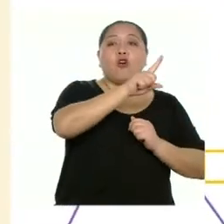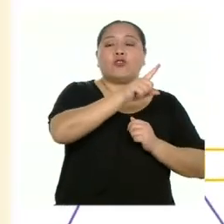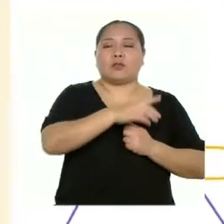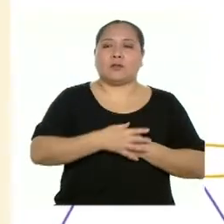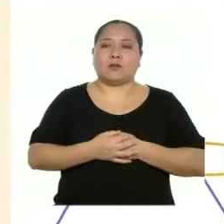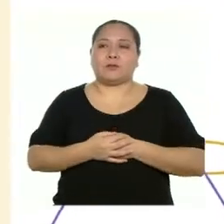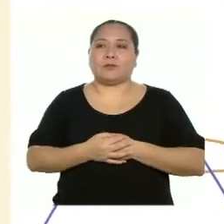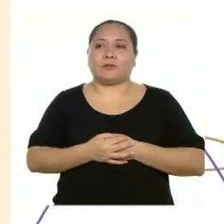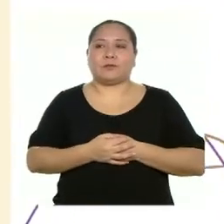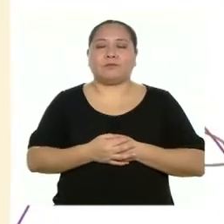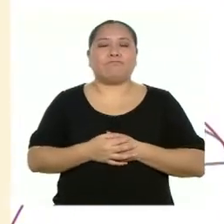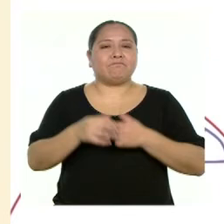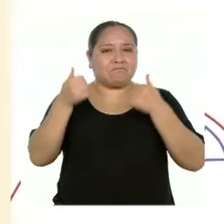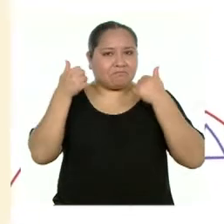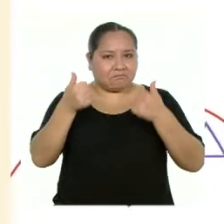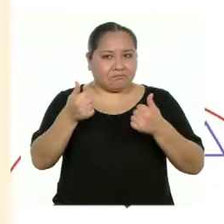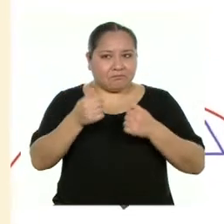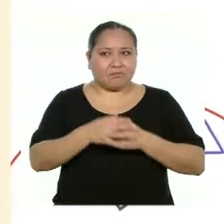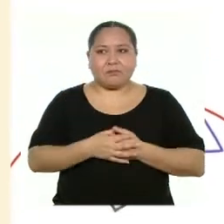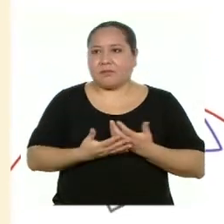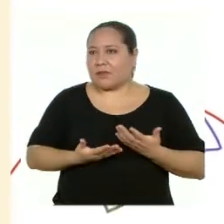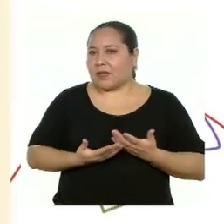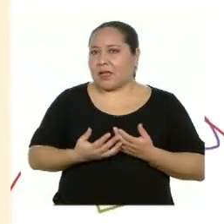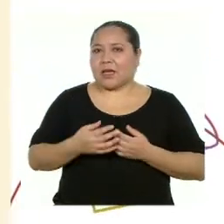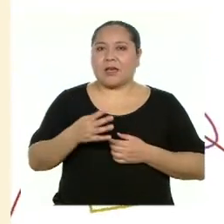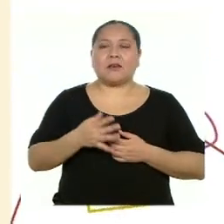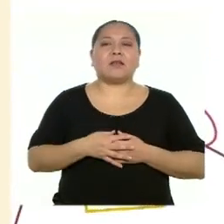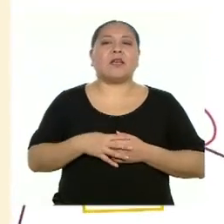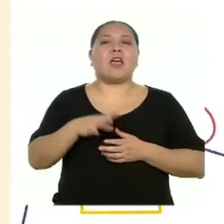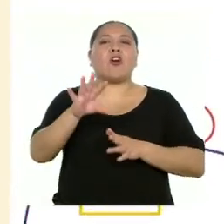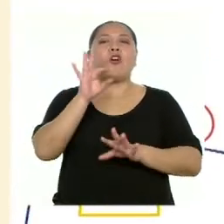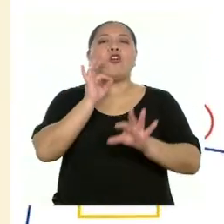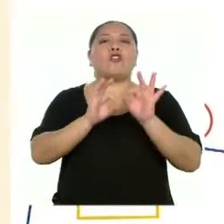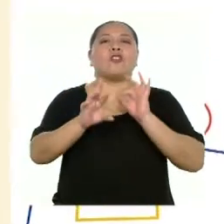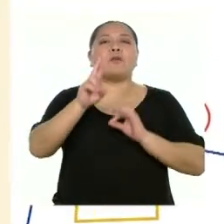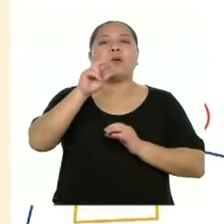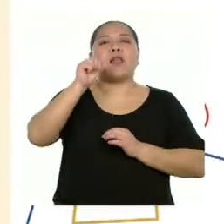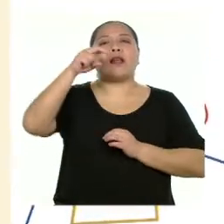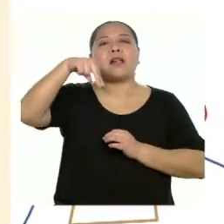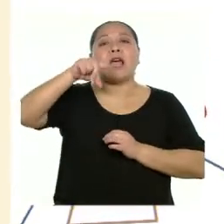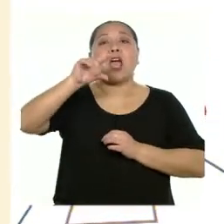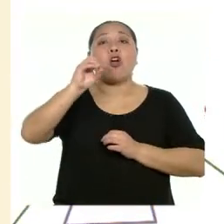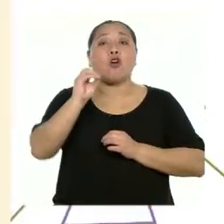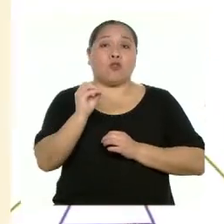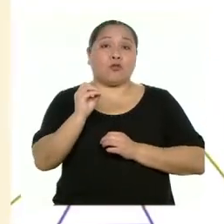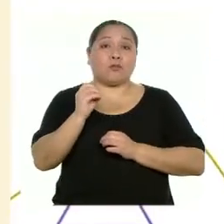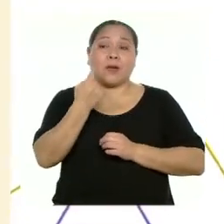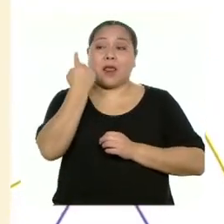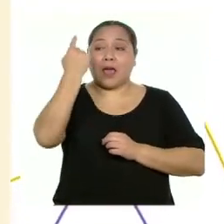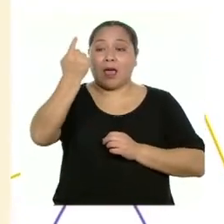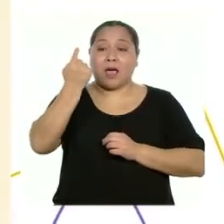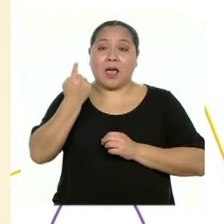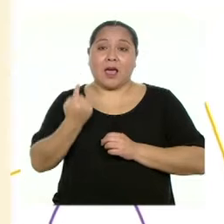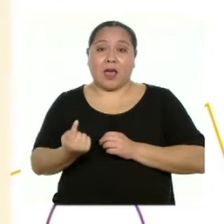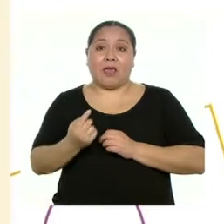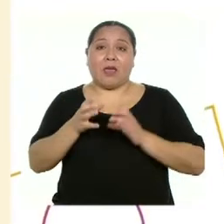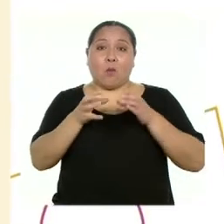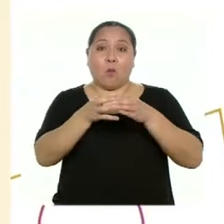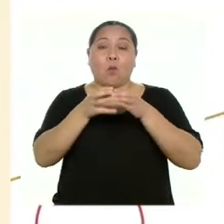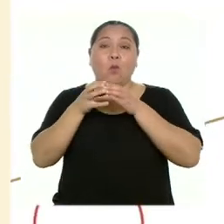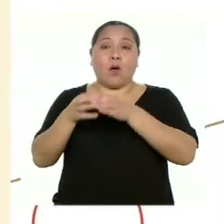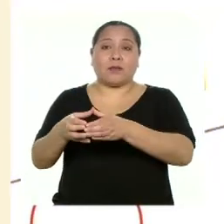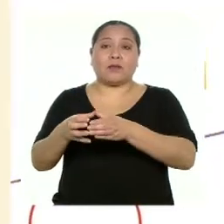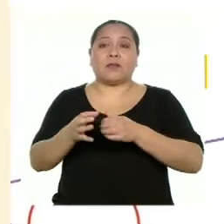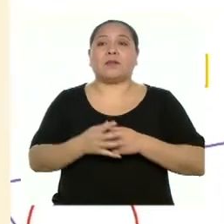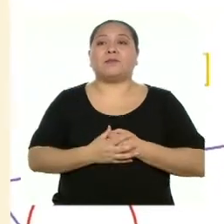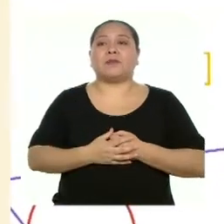años. Genial. Entonces, determinemos el rango o recorrido para cada una de las muestras. En